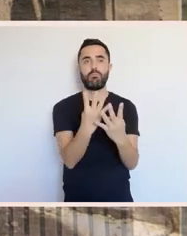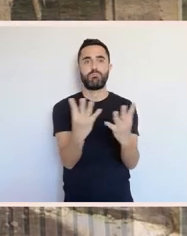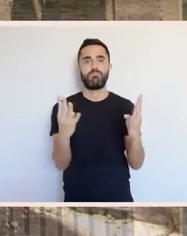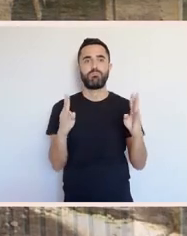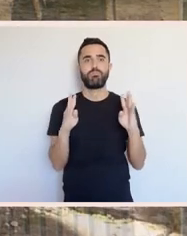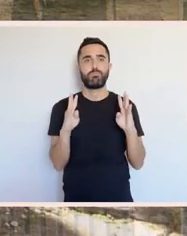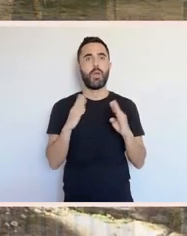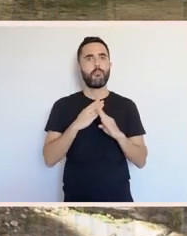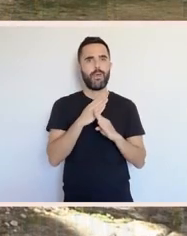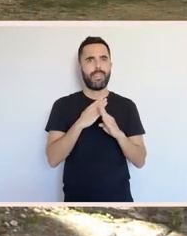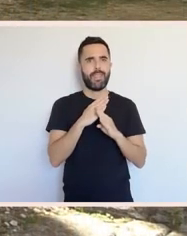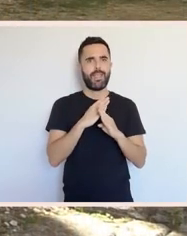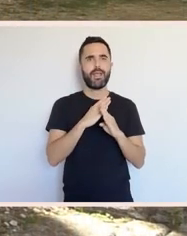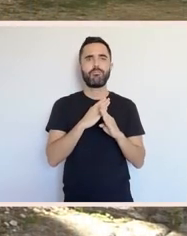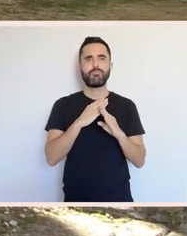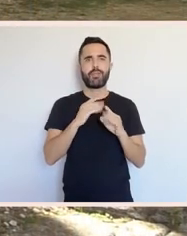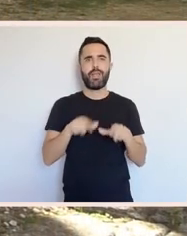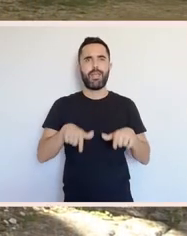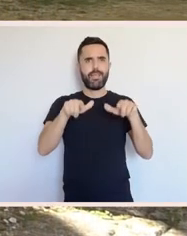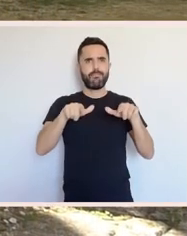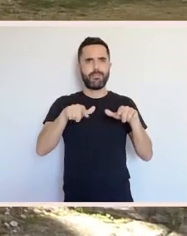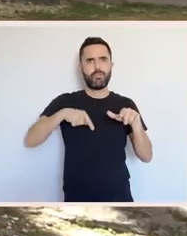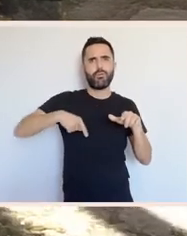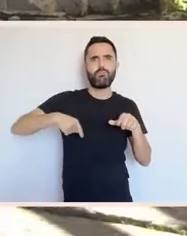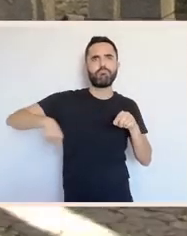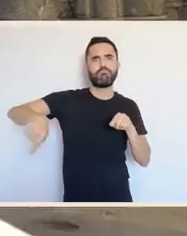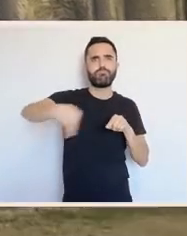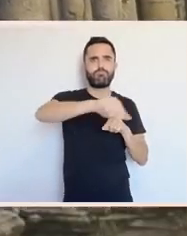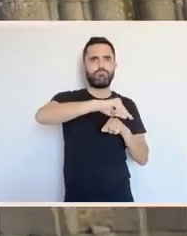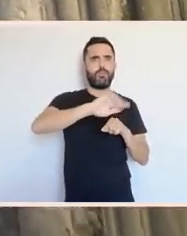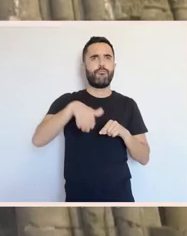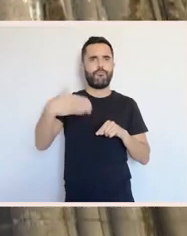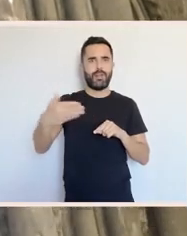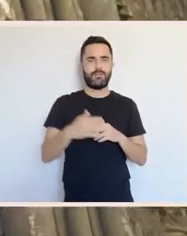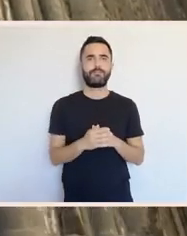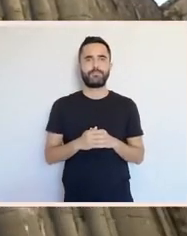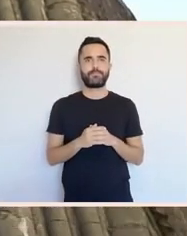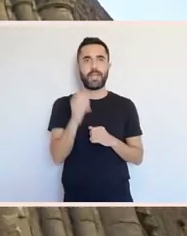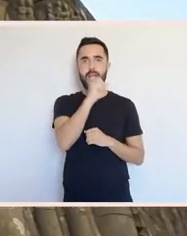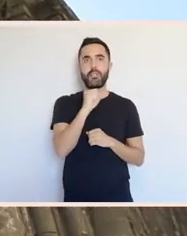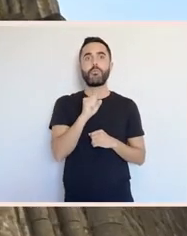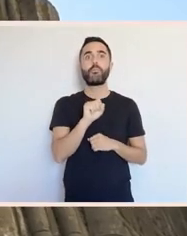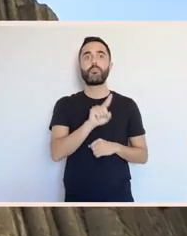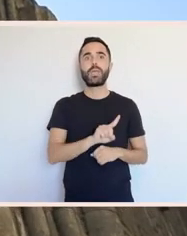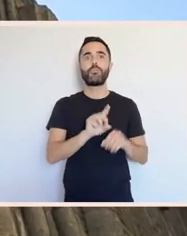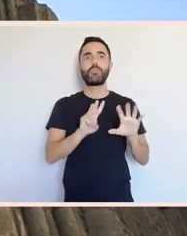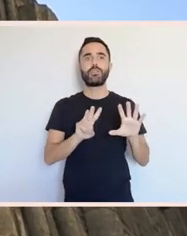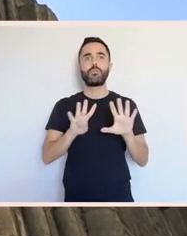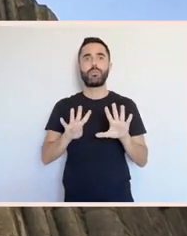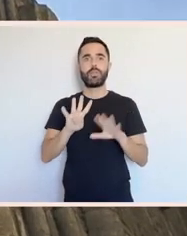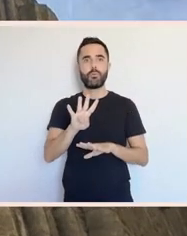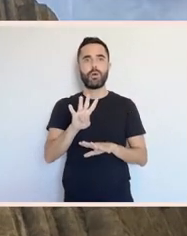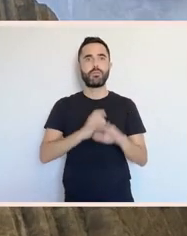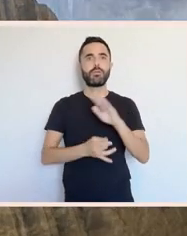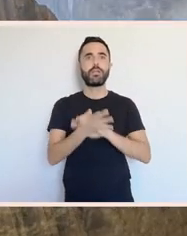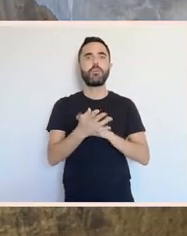Xa en 1894 constituíuse a Sociedade Arqueológica de Pontevedra, que propuso instalar no interior deste edificio un